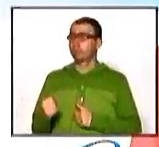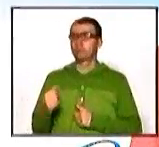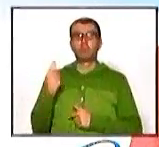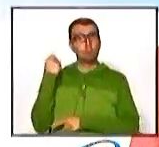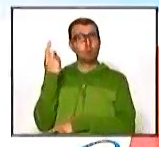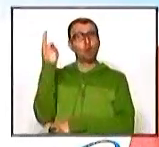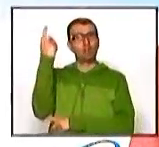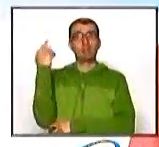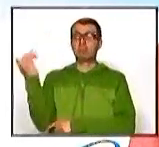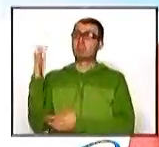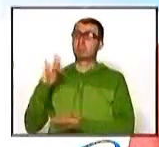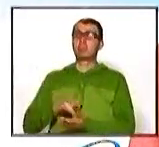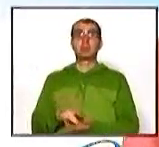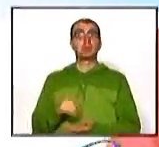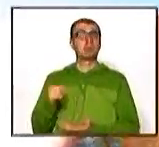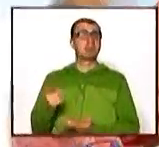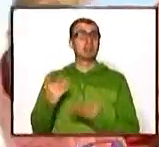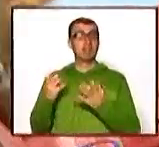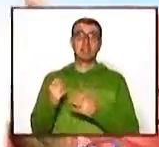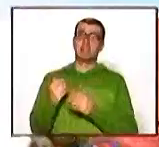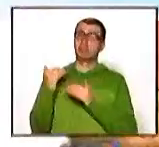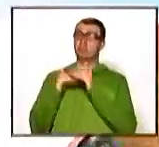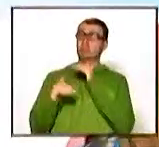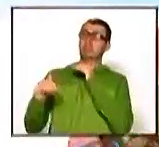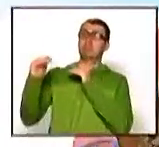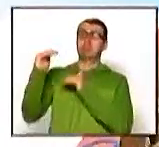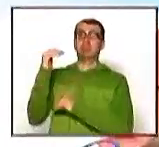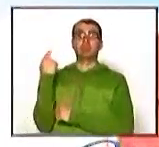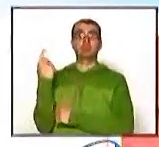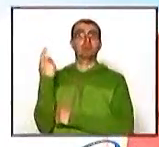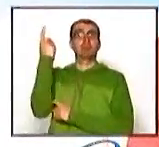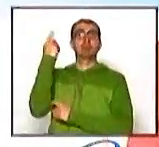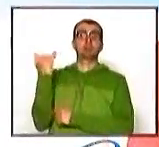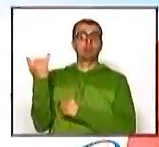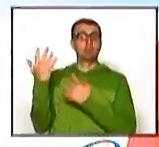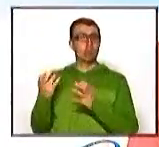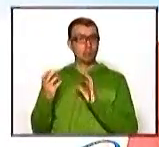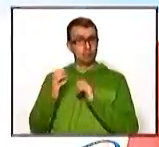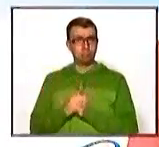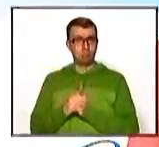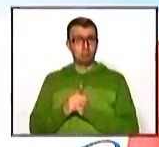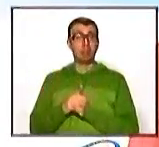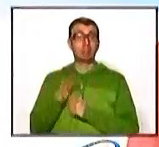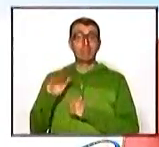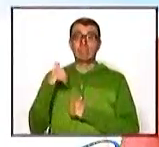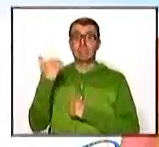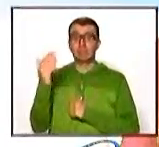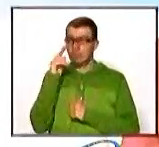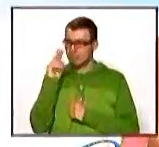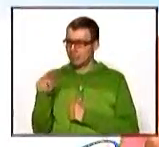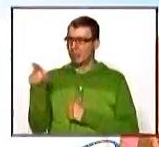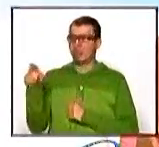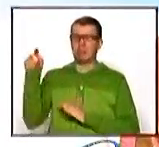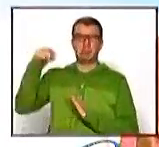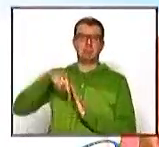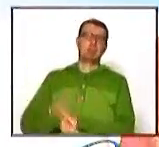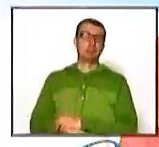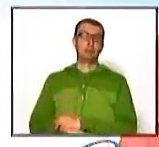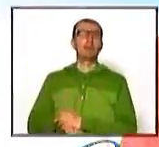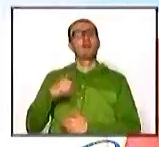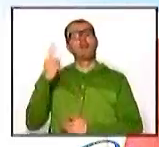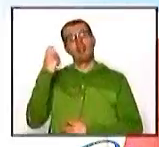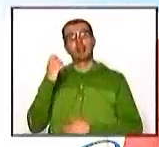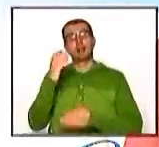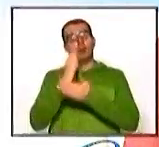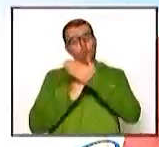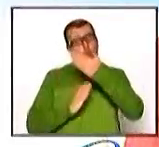políticos y demás. Y se ufanan de cosas grandes y después los ve uno llevados. Pues, ¿por qué nos falta tanta